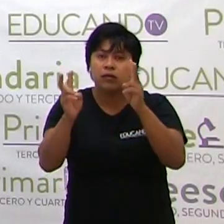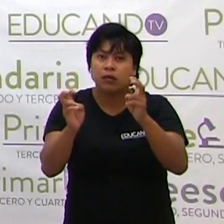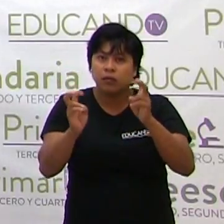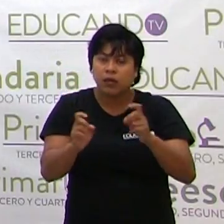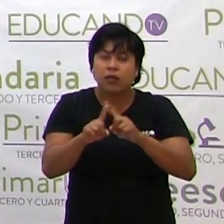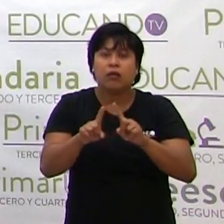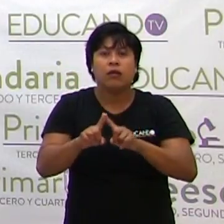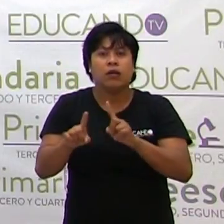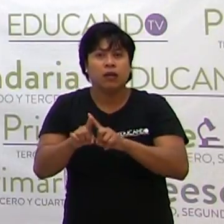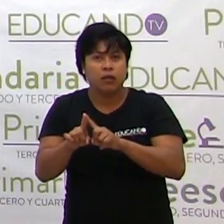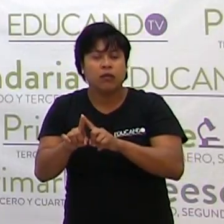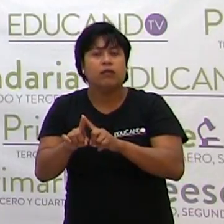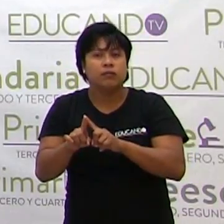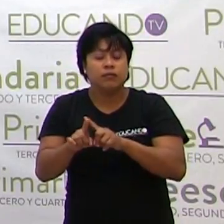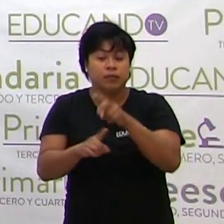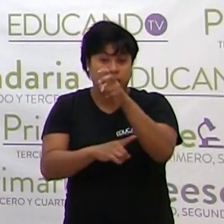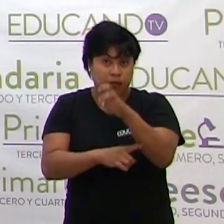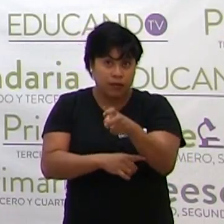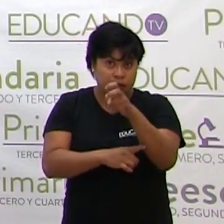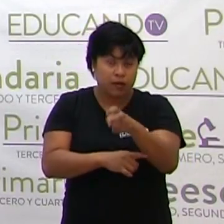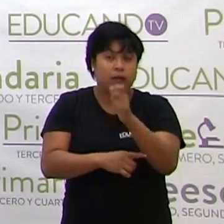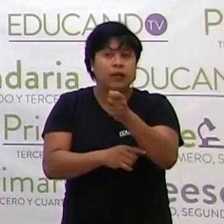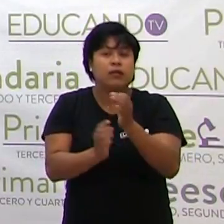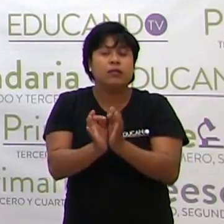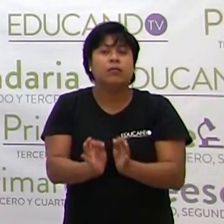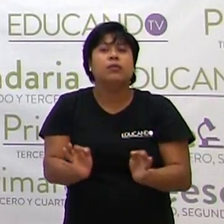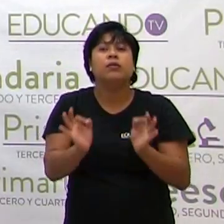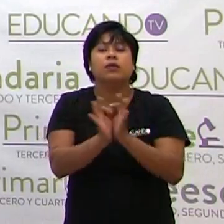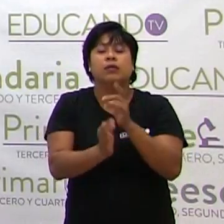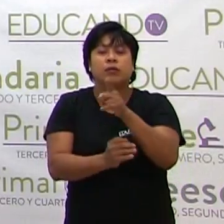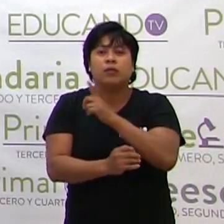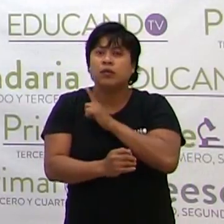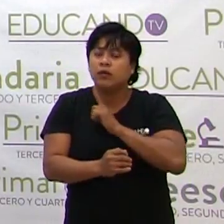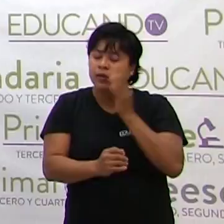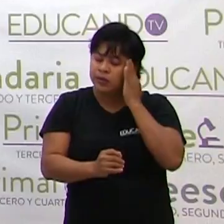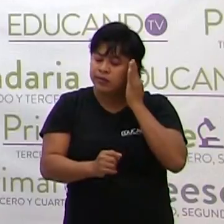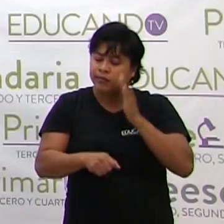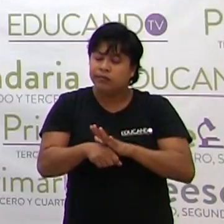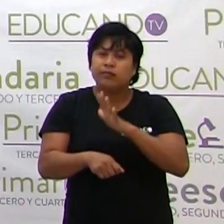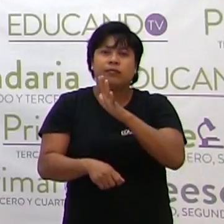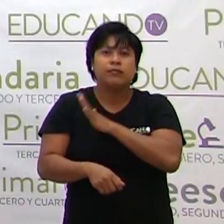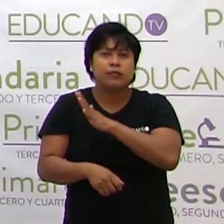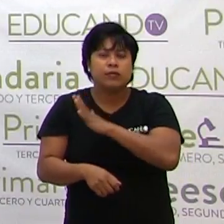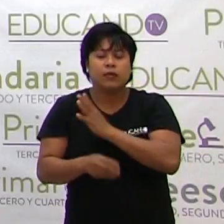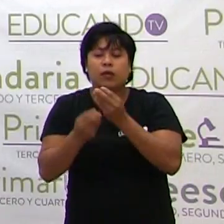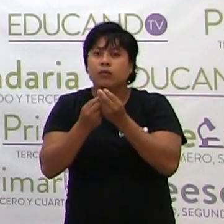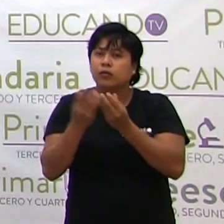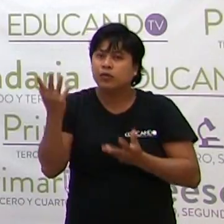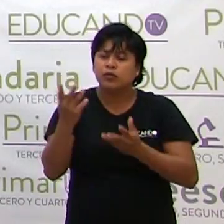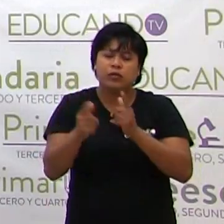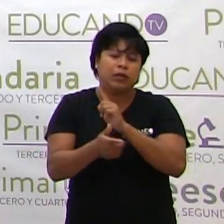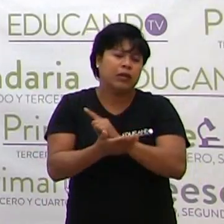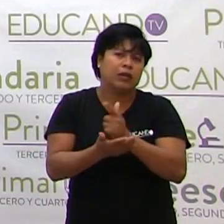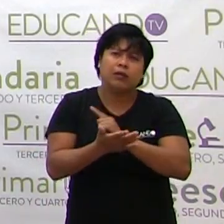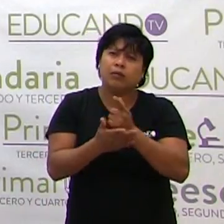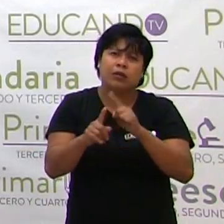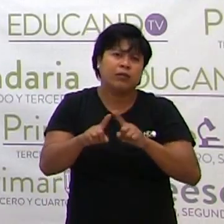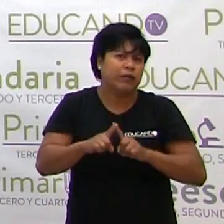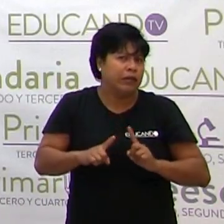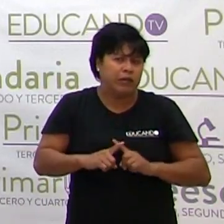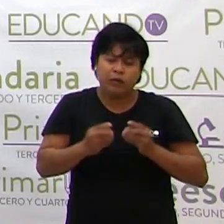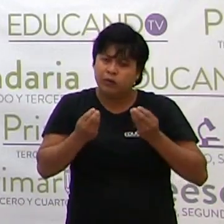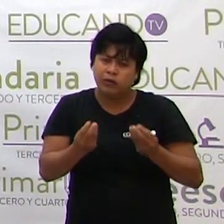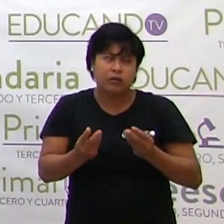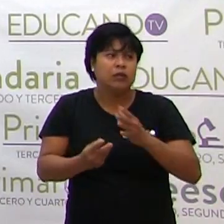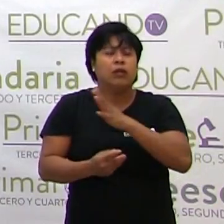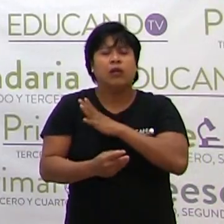de diferente índole. Para ello, es muy importante que tomes en cuenta que existen muchos tipos de libros. Tipos de libros